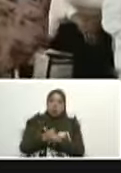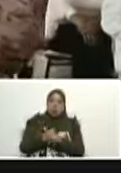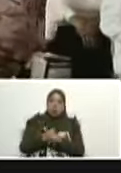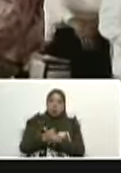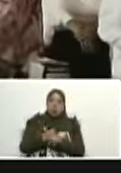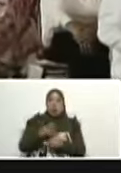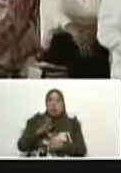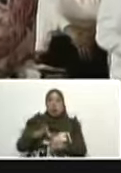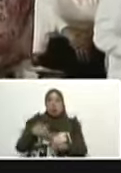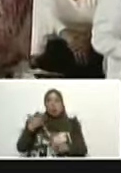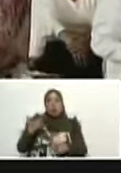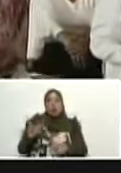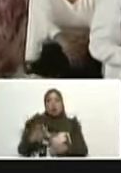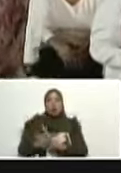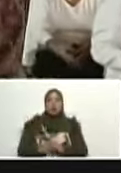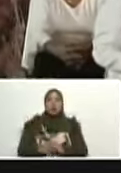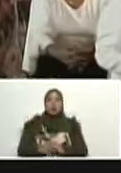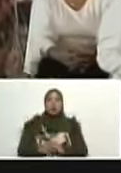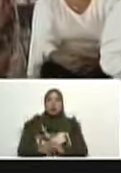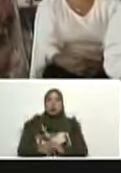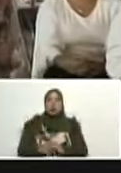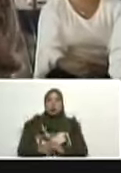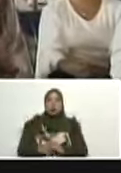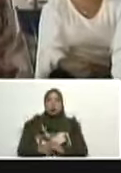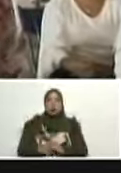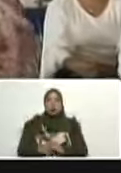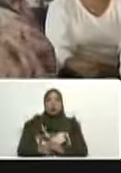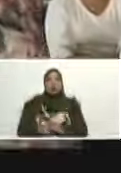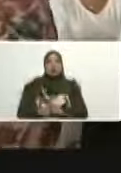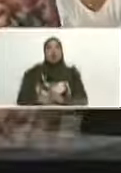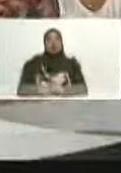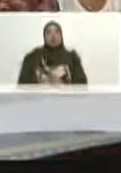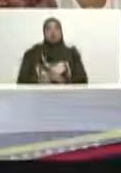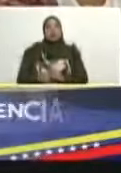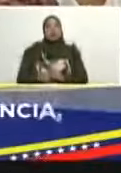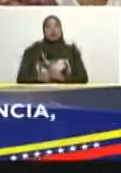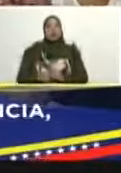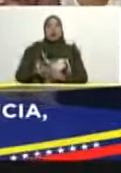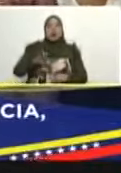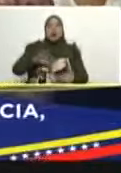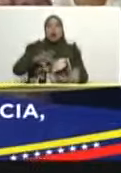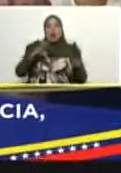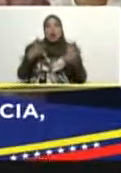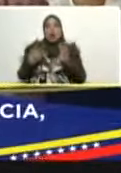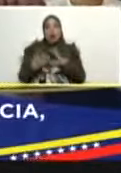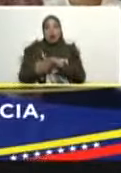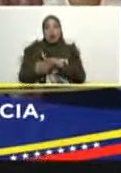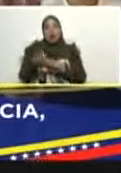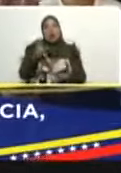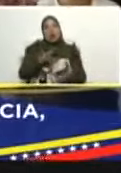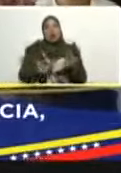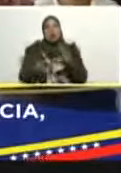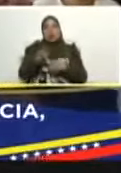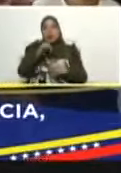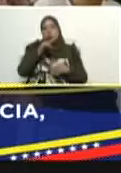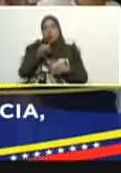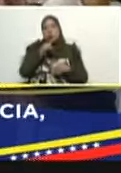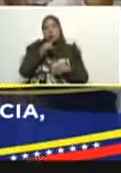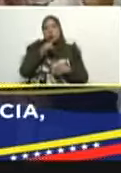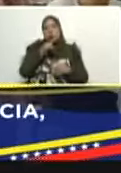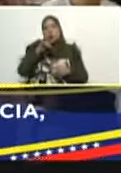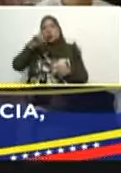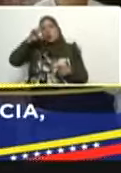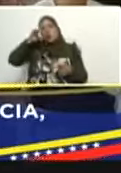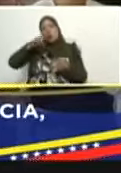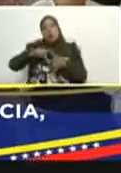que podamos hacer esa transformación de los cambios que queremos de la vida, de la ciencia. ¿Para qué? ¿Con qué objeto?